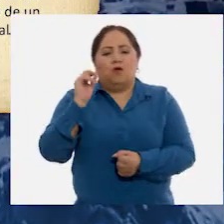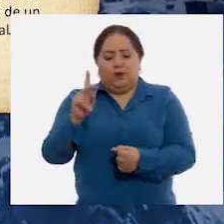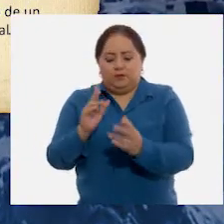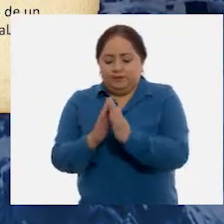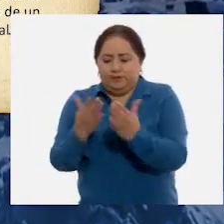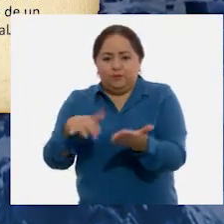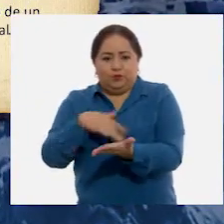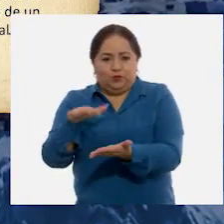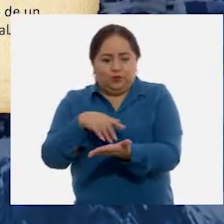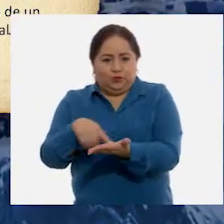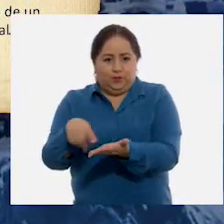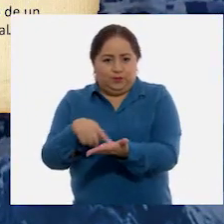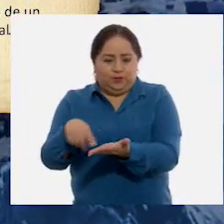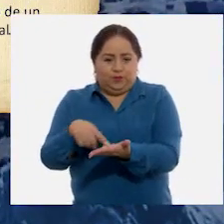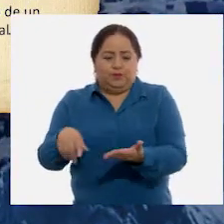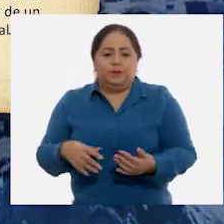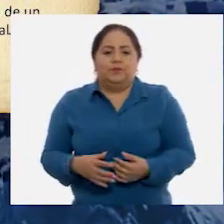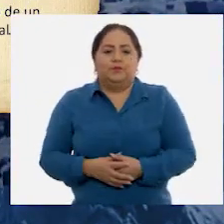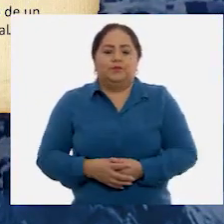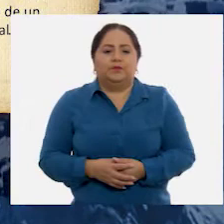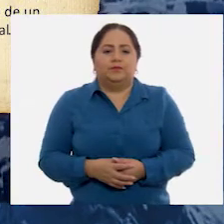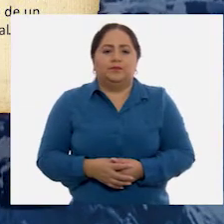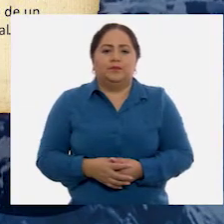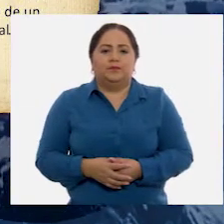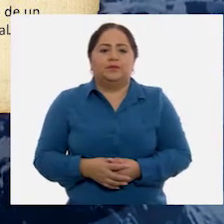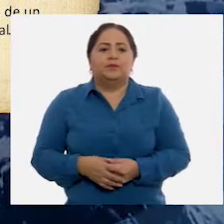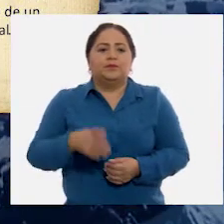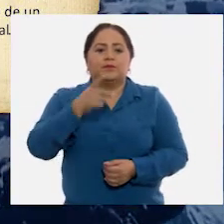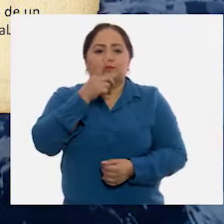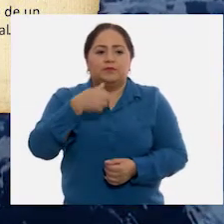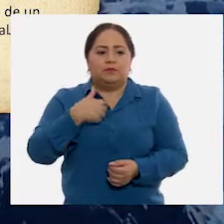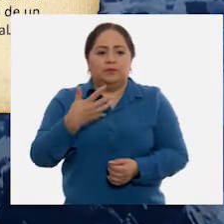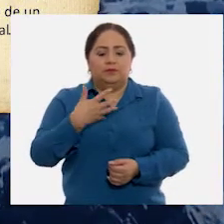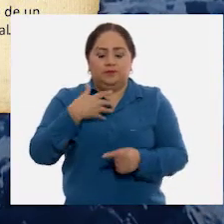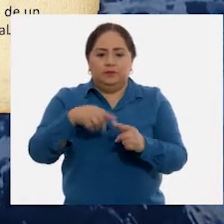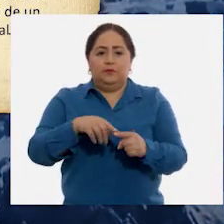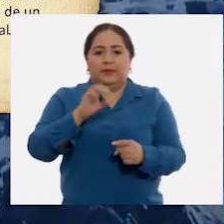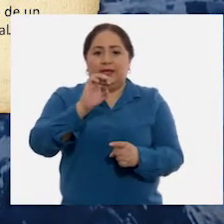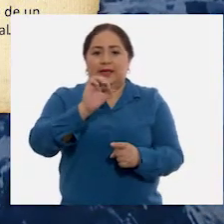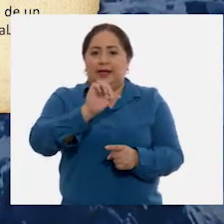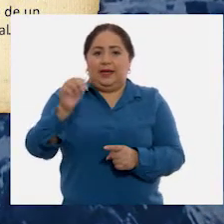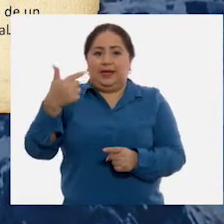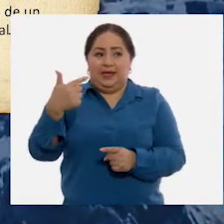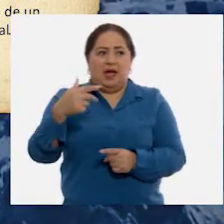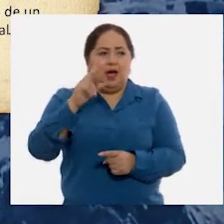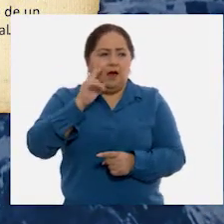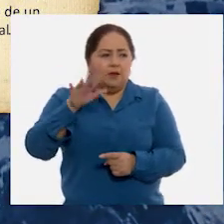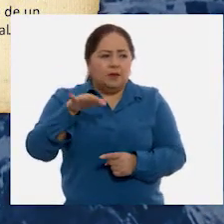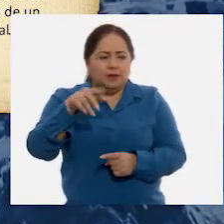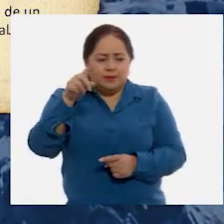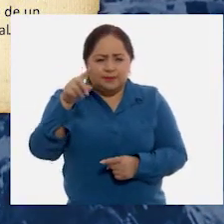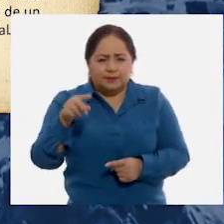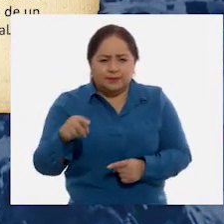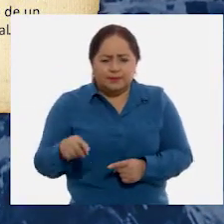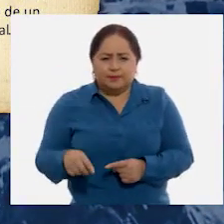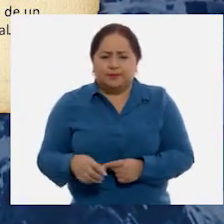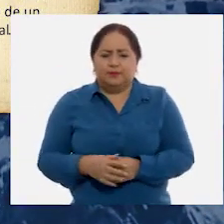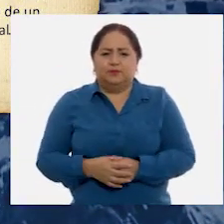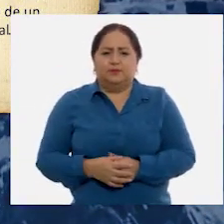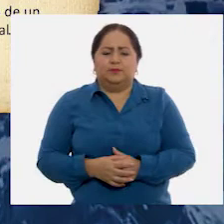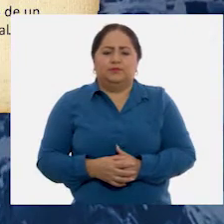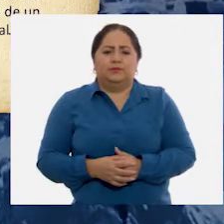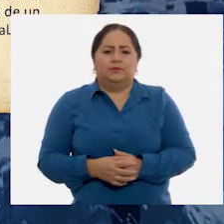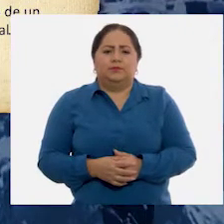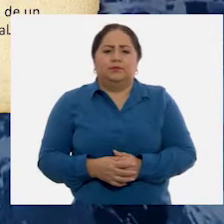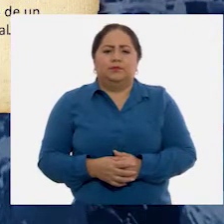en el diccionario. Sí, aquí ya tengo mi diccionario que va de la E a la G. Muy bien. Entonces, primero